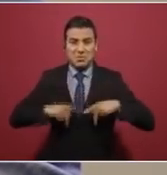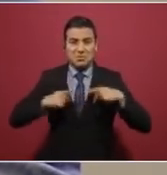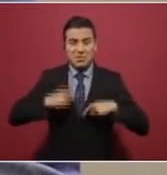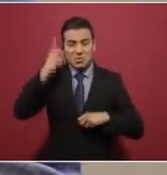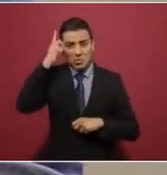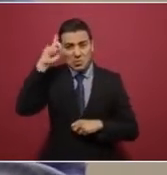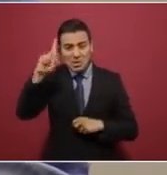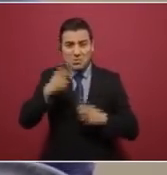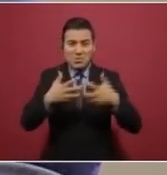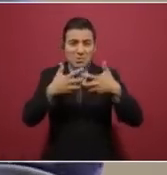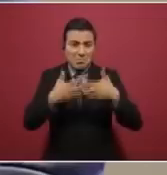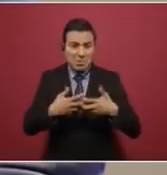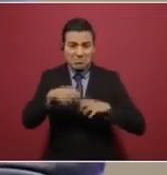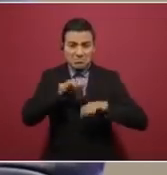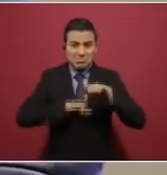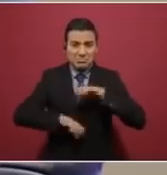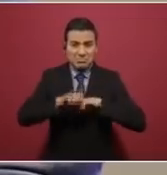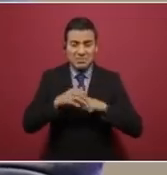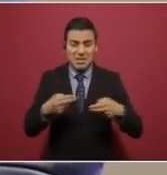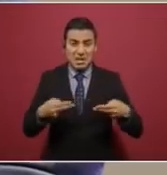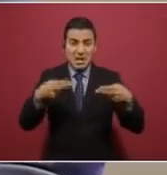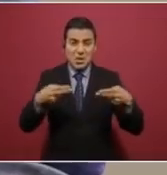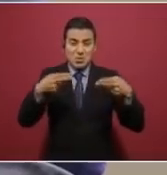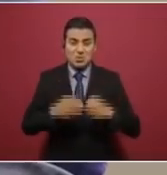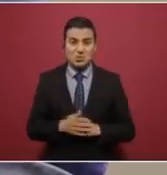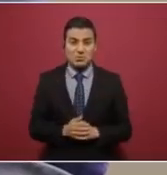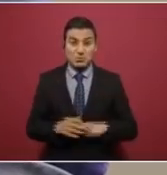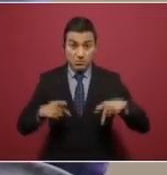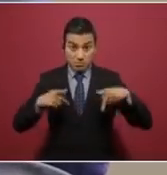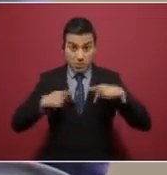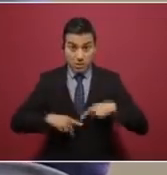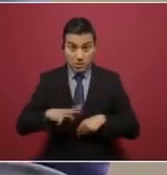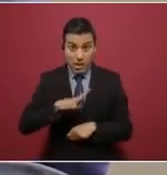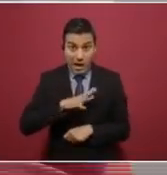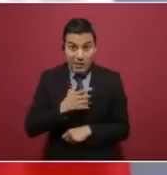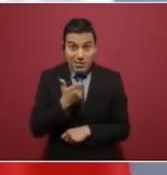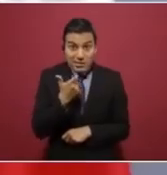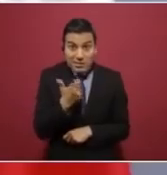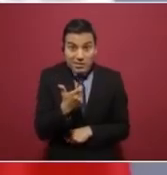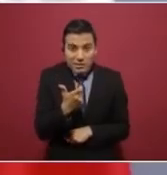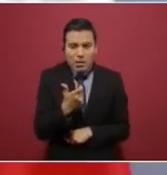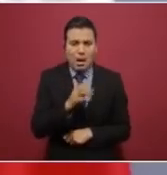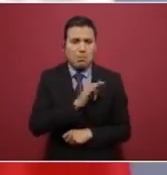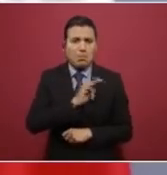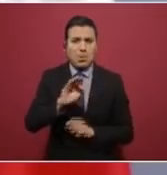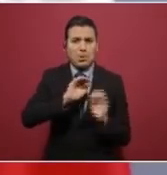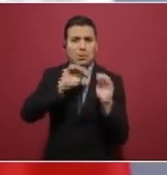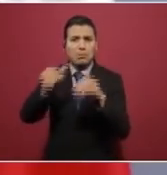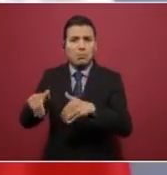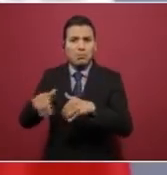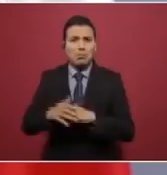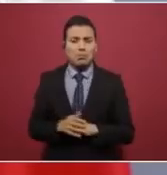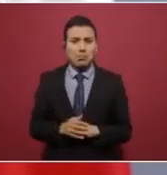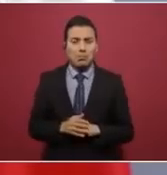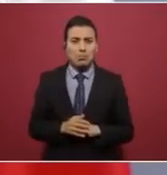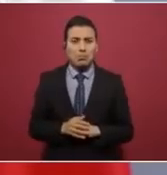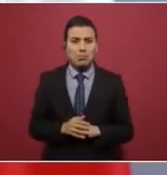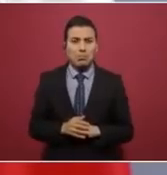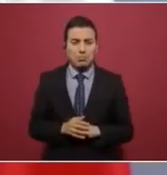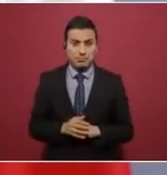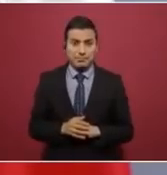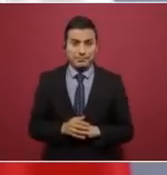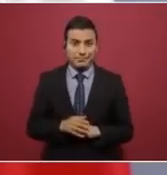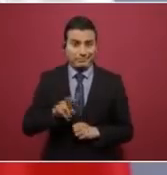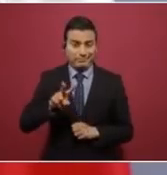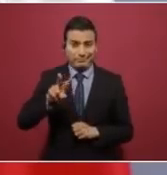a la educación el que tuviese posibilidades económicas. Se olvidó de